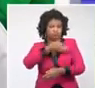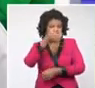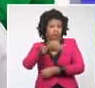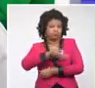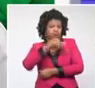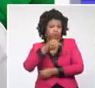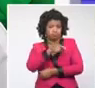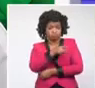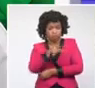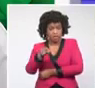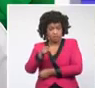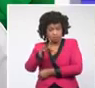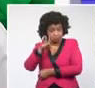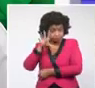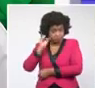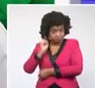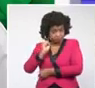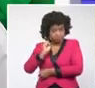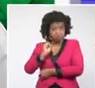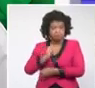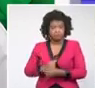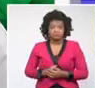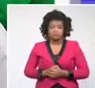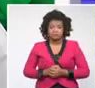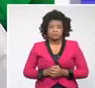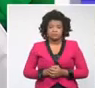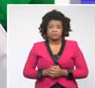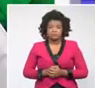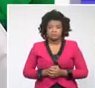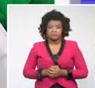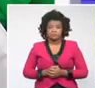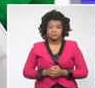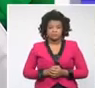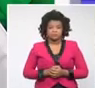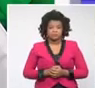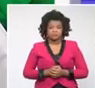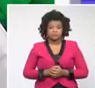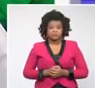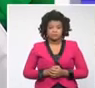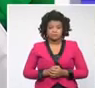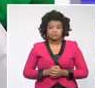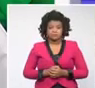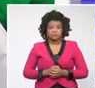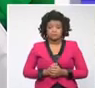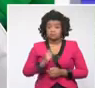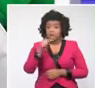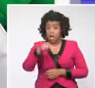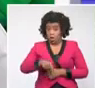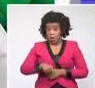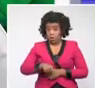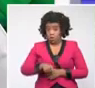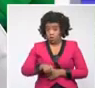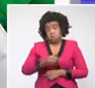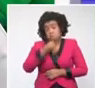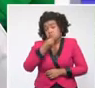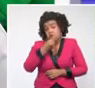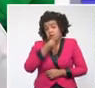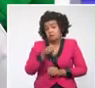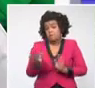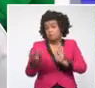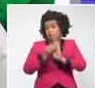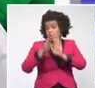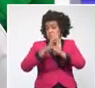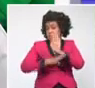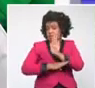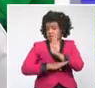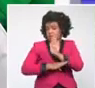esto no tenemos algo, ¿no? Más que sumar nuevas medidas sanitarias, lo que más falta está haciendo